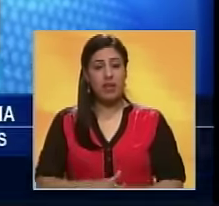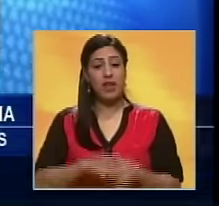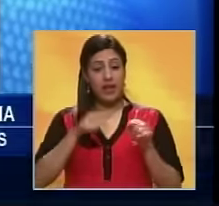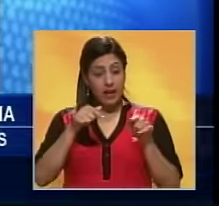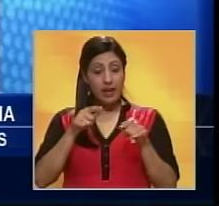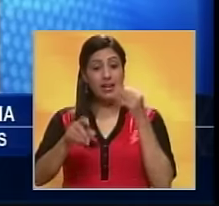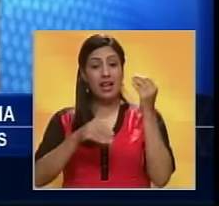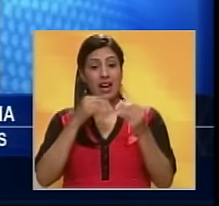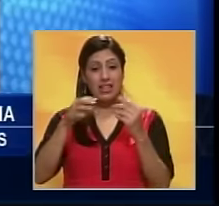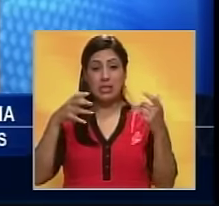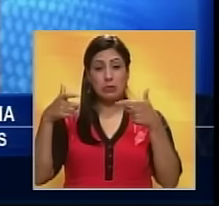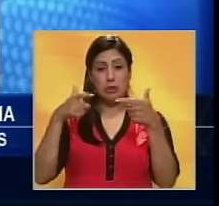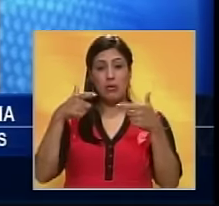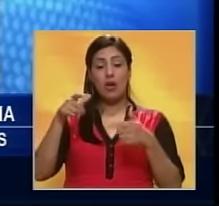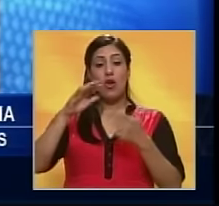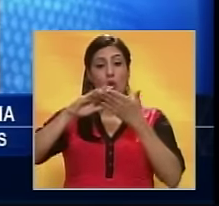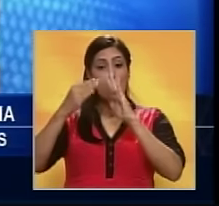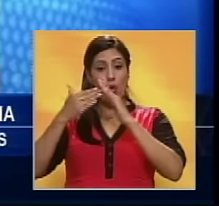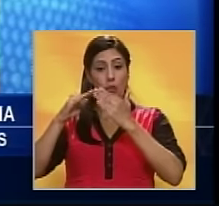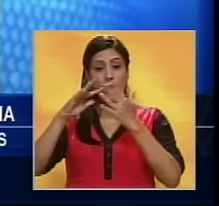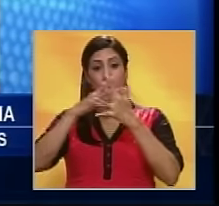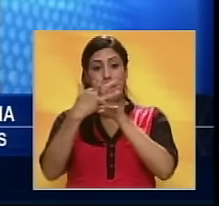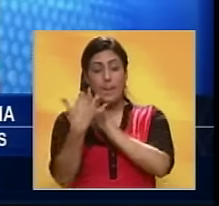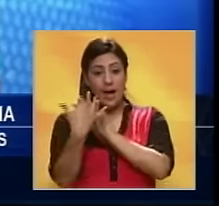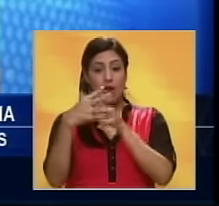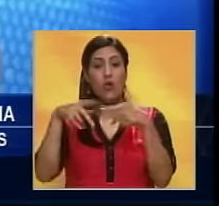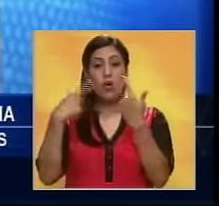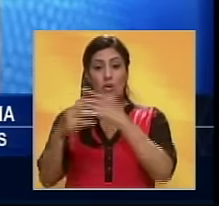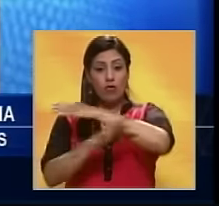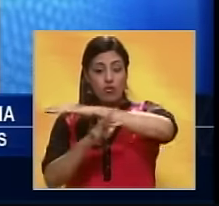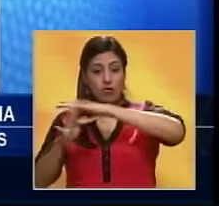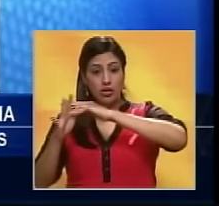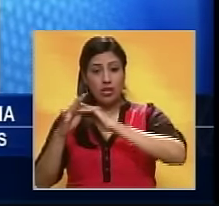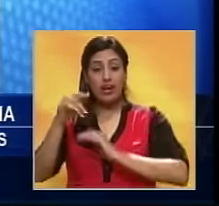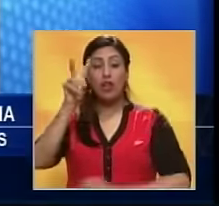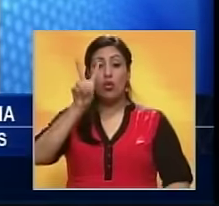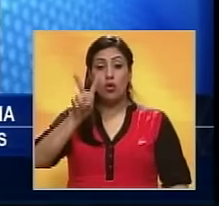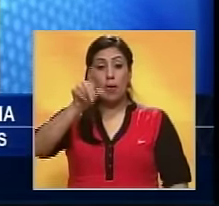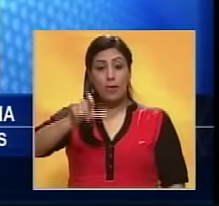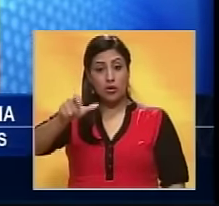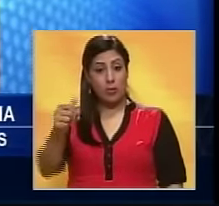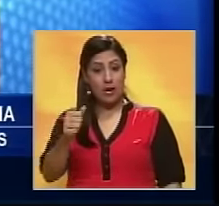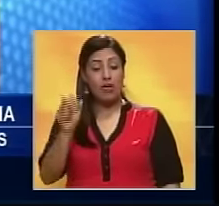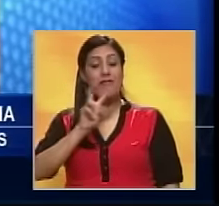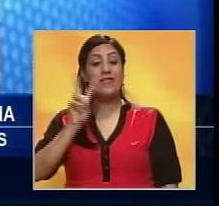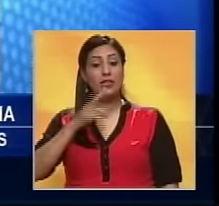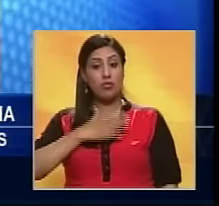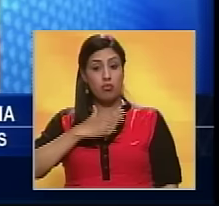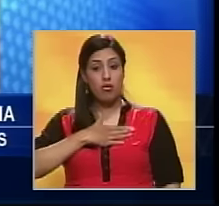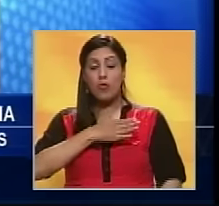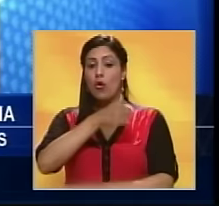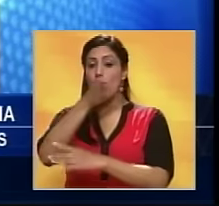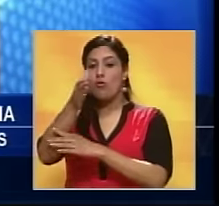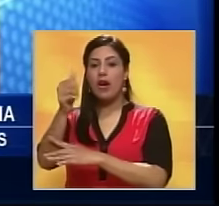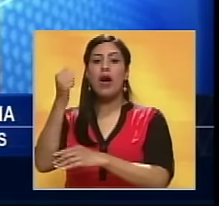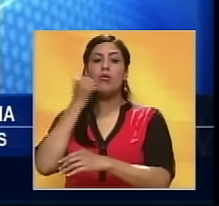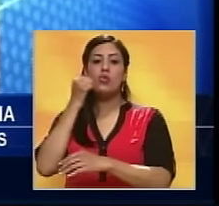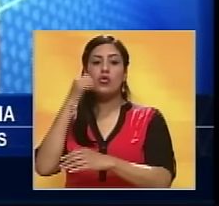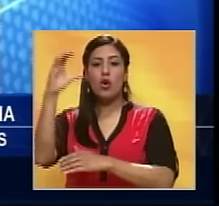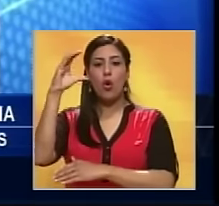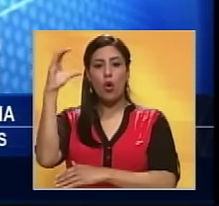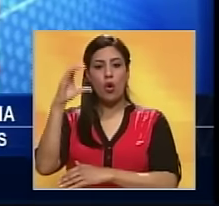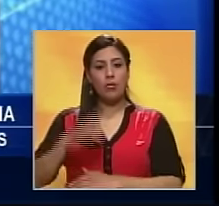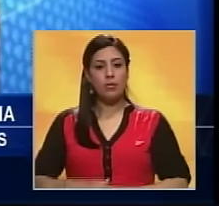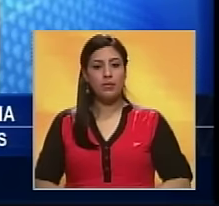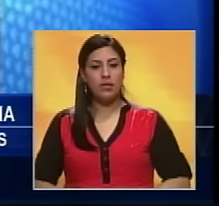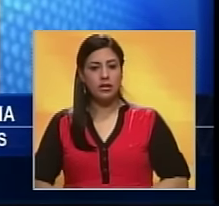Esta fue la reacción de la comunidad en un barrio de Paraguachón, en La Guajira, cuando 2 policías venezolanos ingresaron a territorio